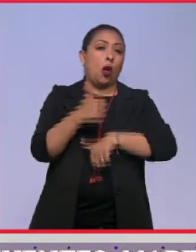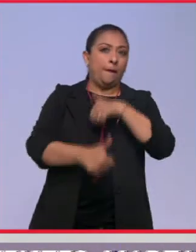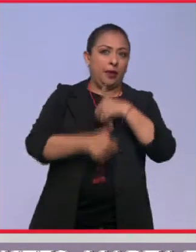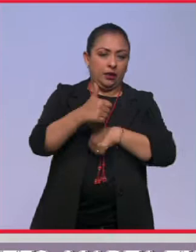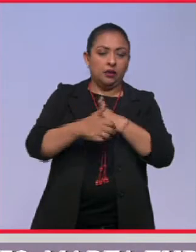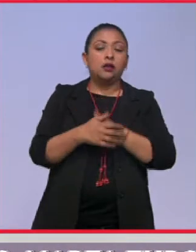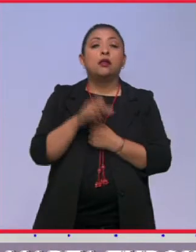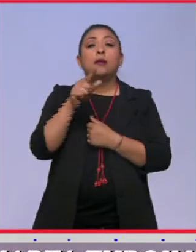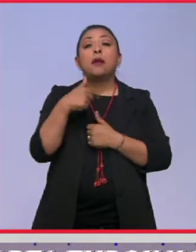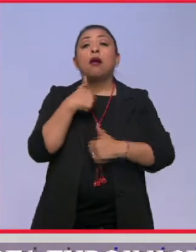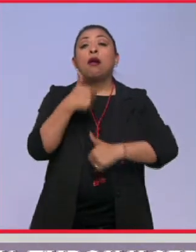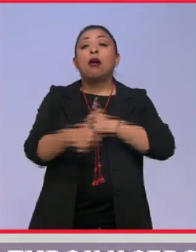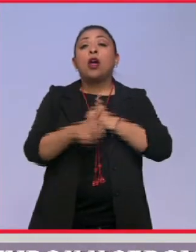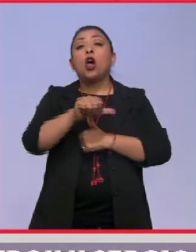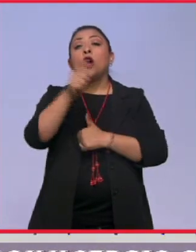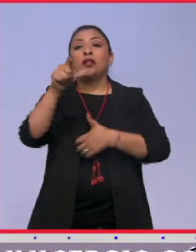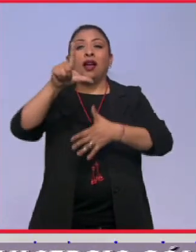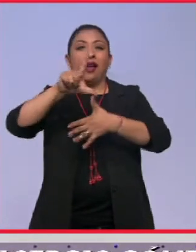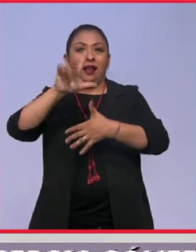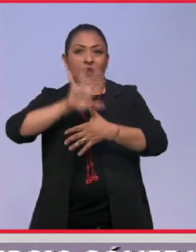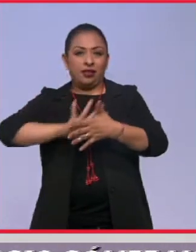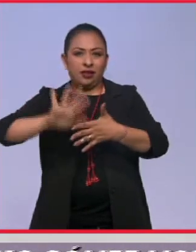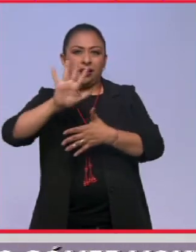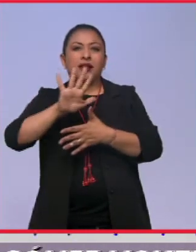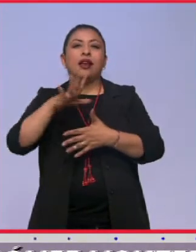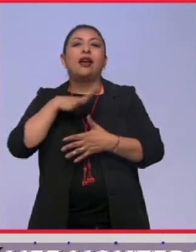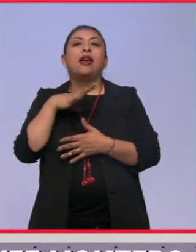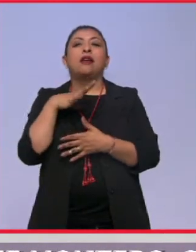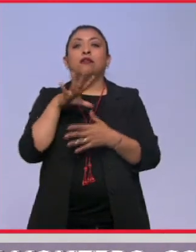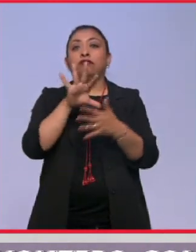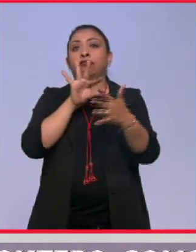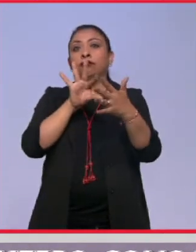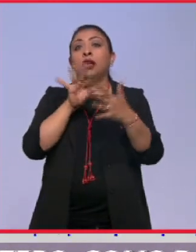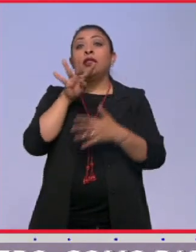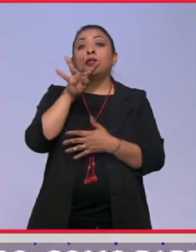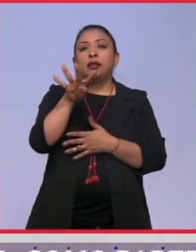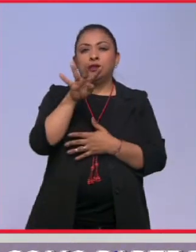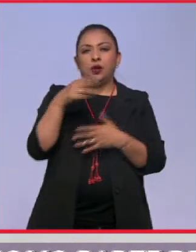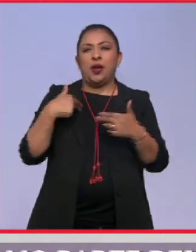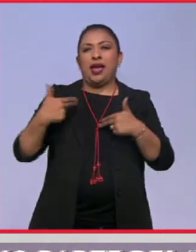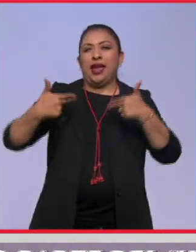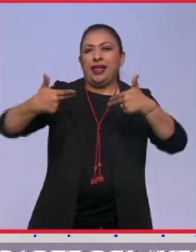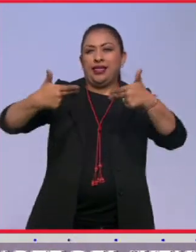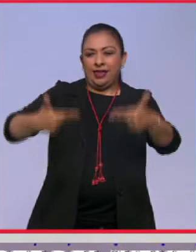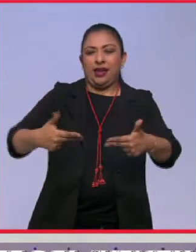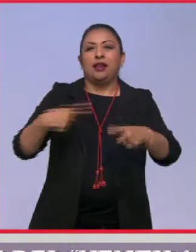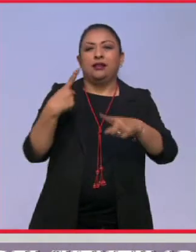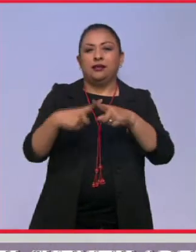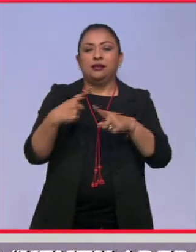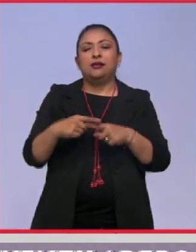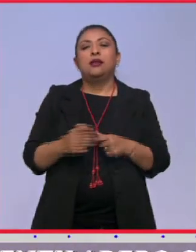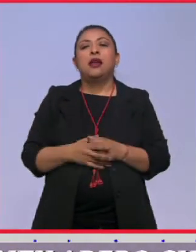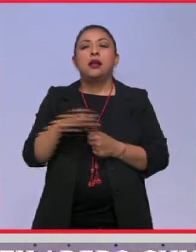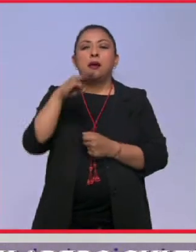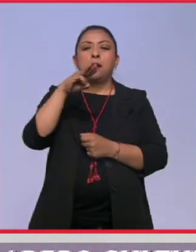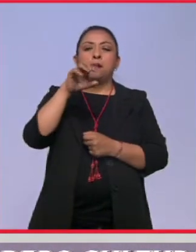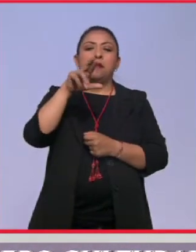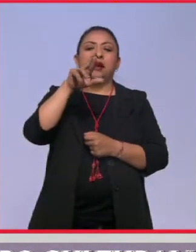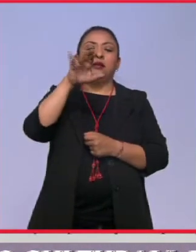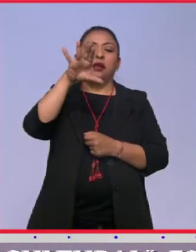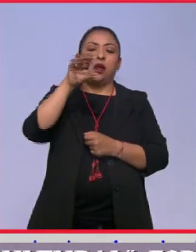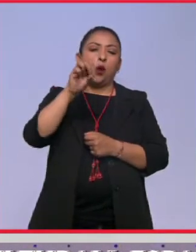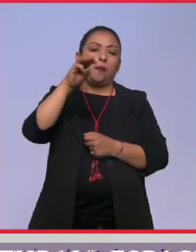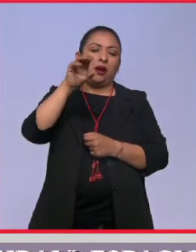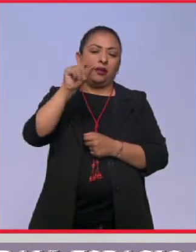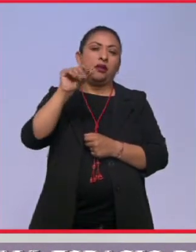Además, compite con otra latina en competición de las 19 que hay, Las Herederas de Marcelo Martínez y